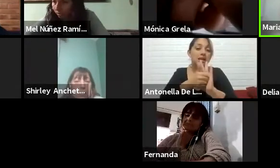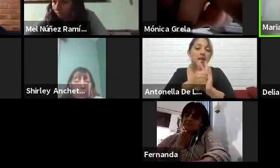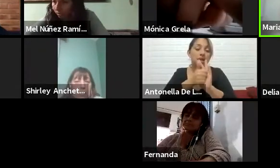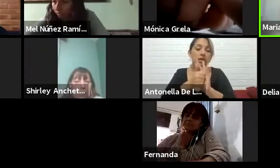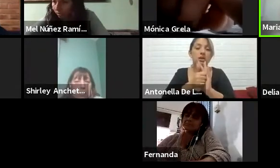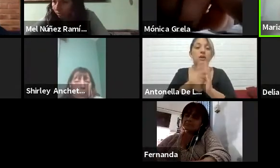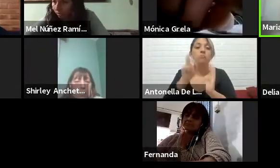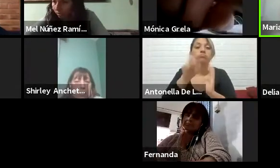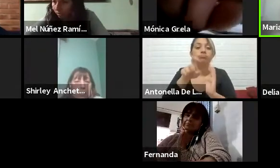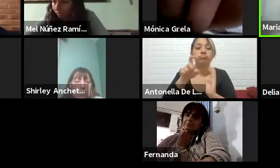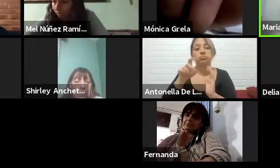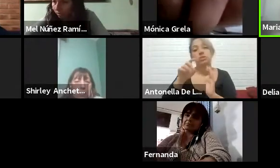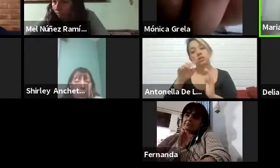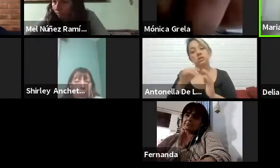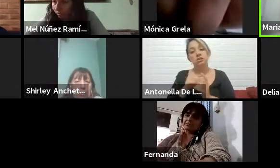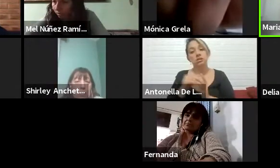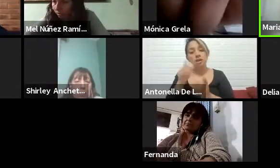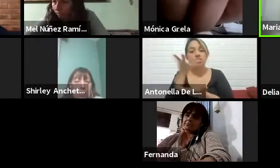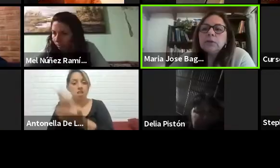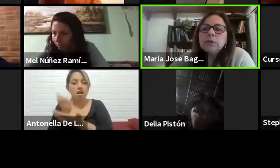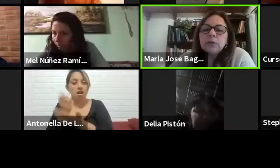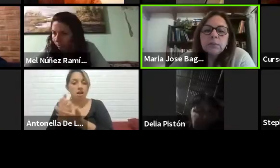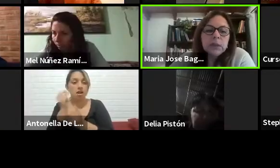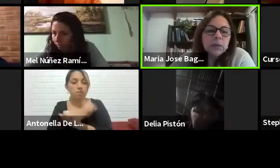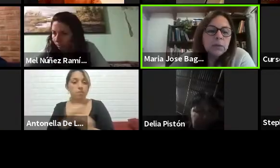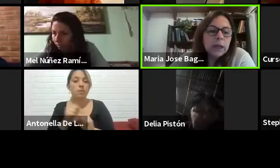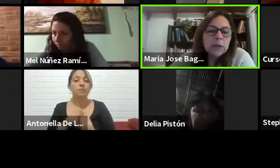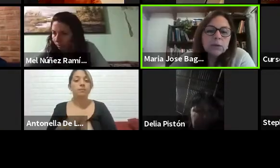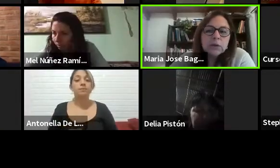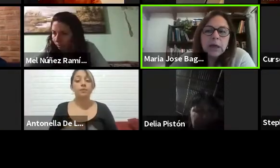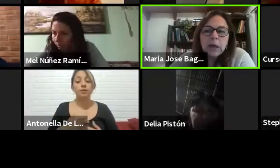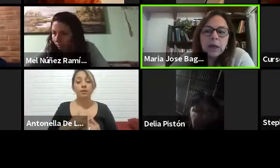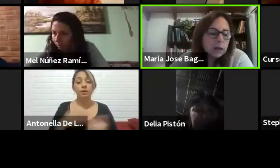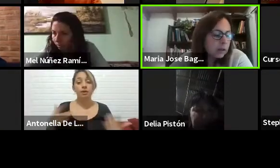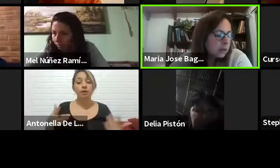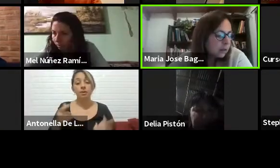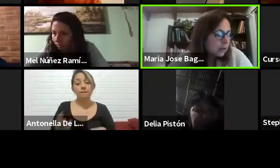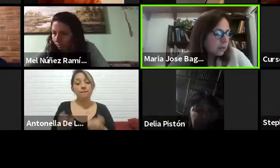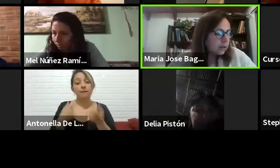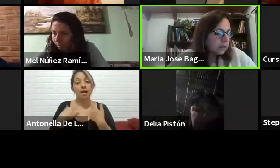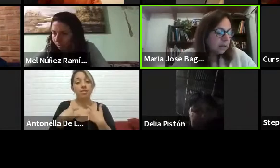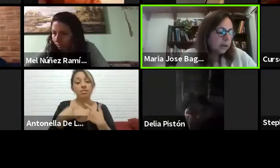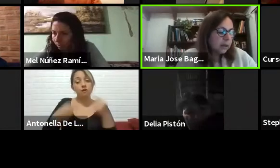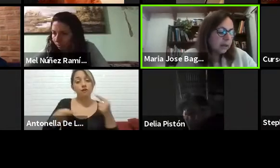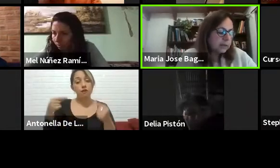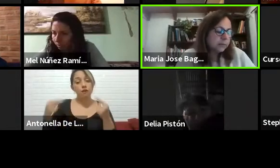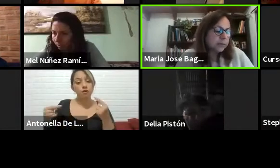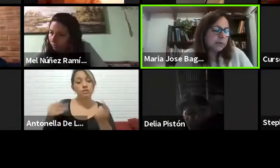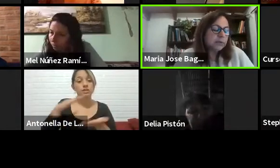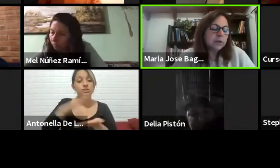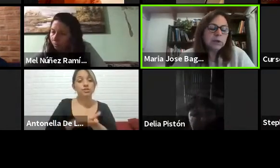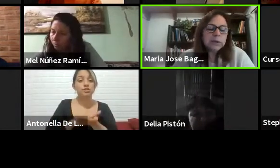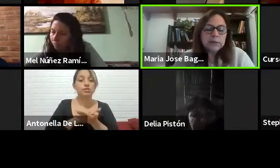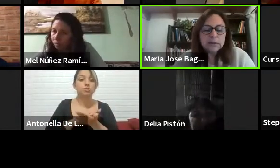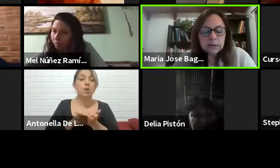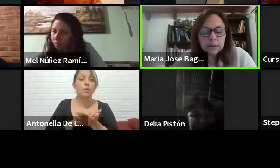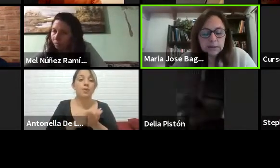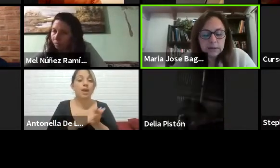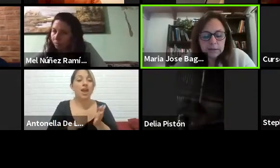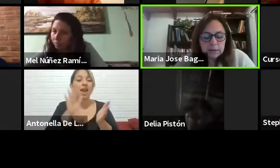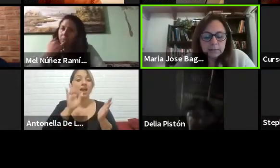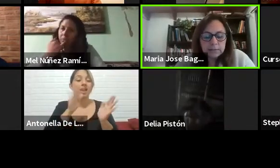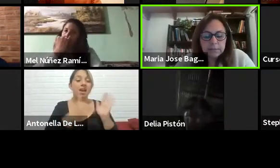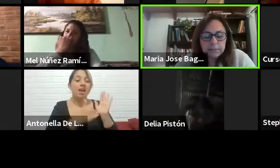Bueno, en realidad llegaron algunos comentarios vinculados a las exposiciones